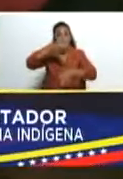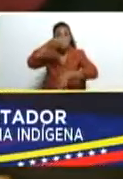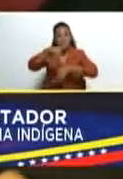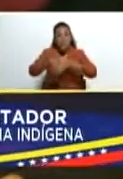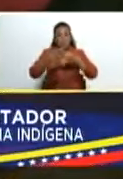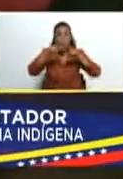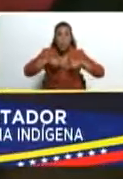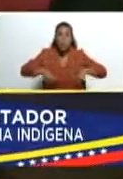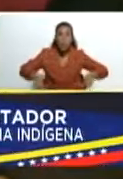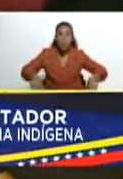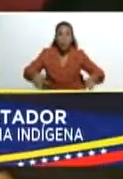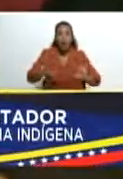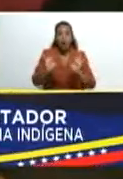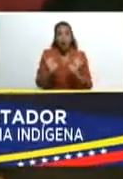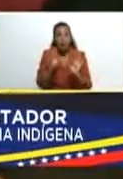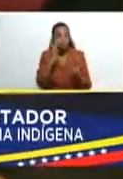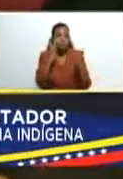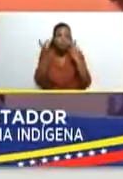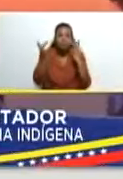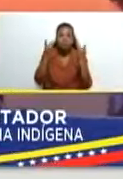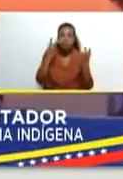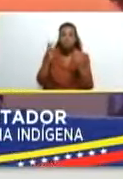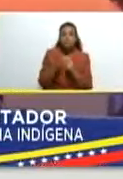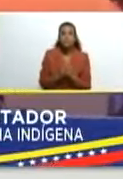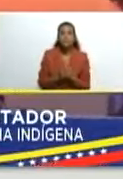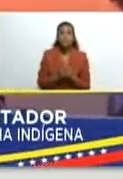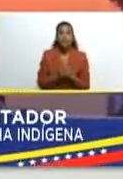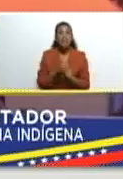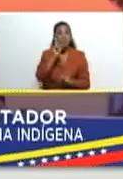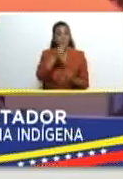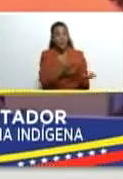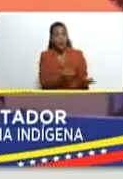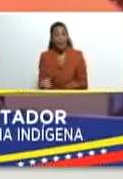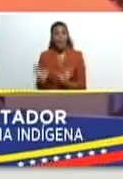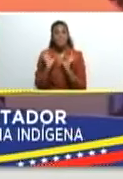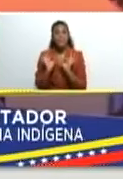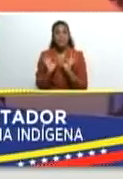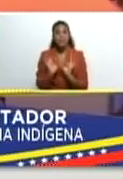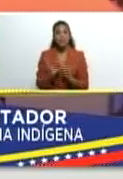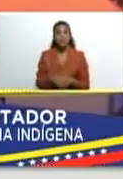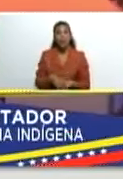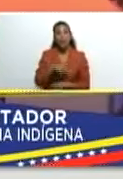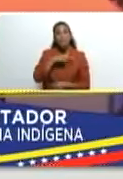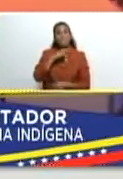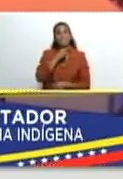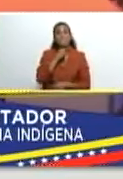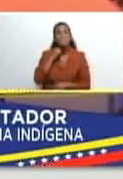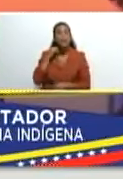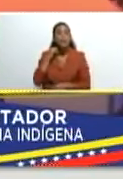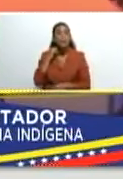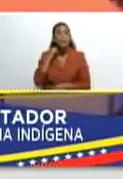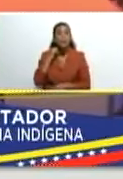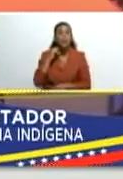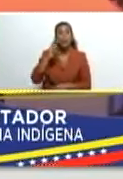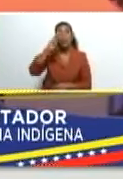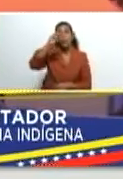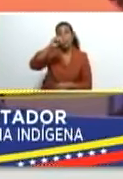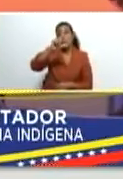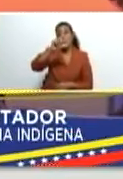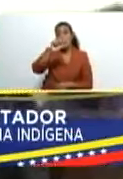este paseo. También hemos invitado de manera especial al padre Numa Molina,